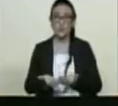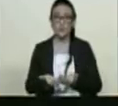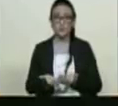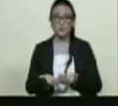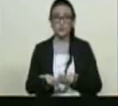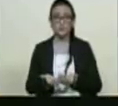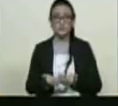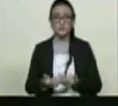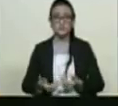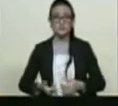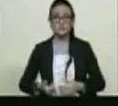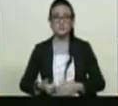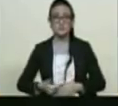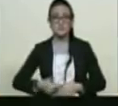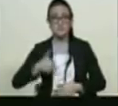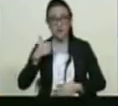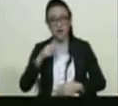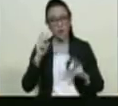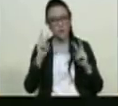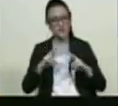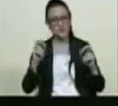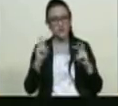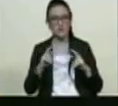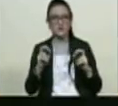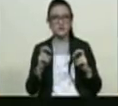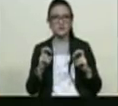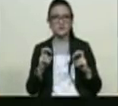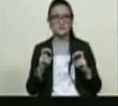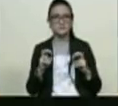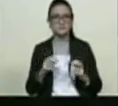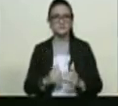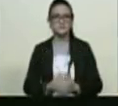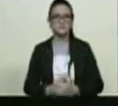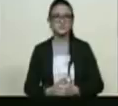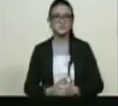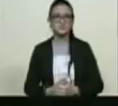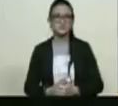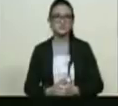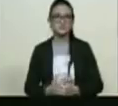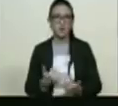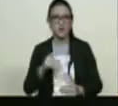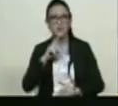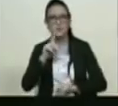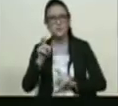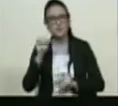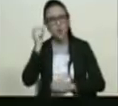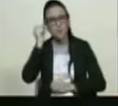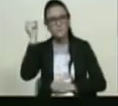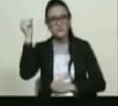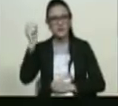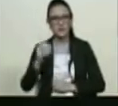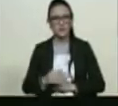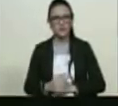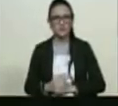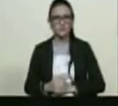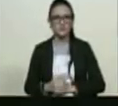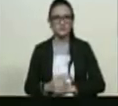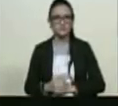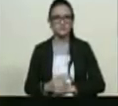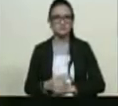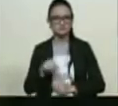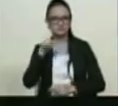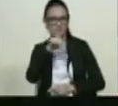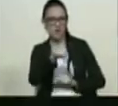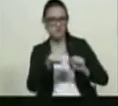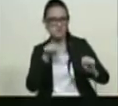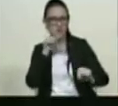tiene tantas auditorías. A propósito de esto, yo le pregunto su opinión con respecto a los señalamientos que